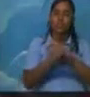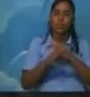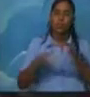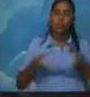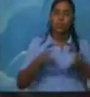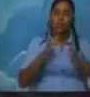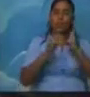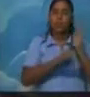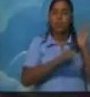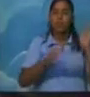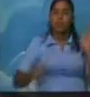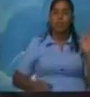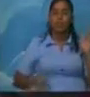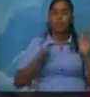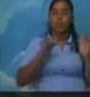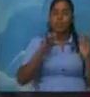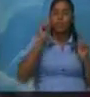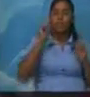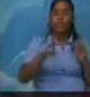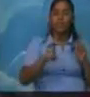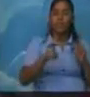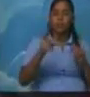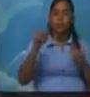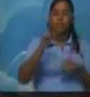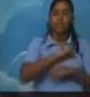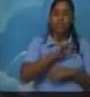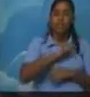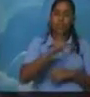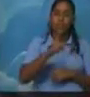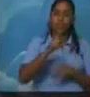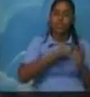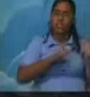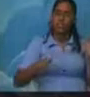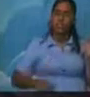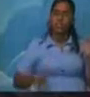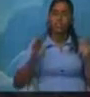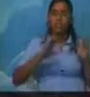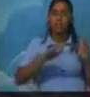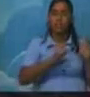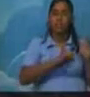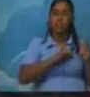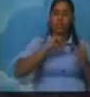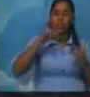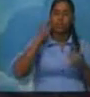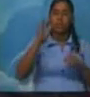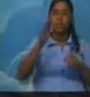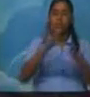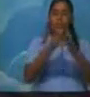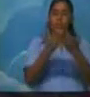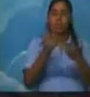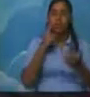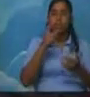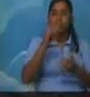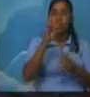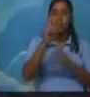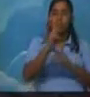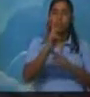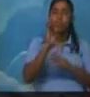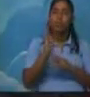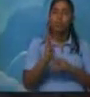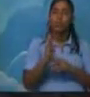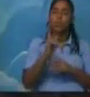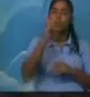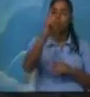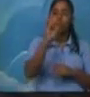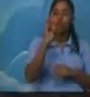caminos del señor y también le temamos al Señor andemos en el temor de Jehová la Biblia dice en Proverbios 17